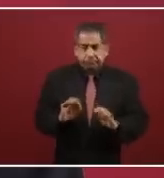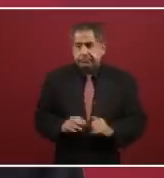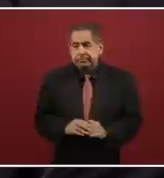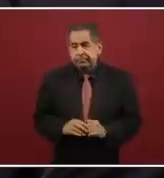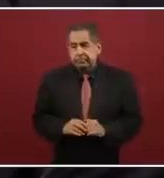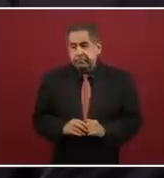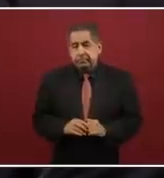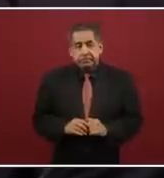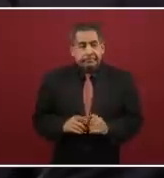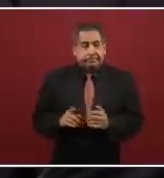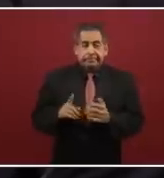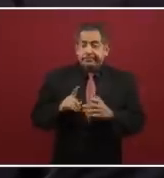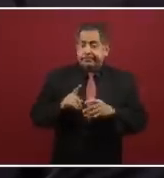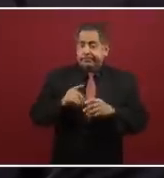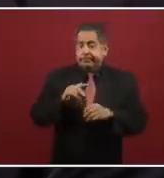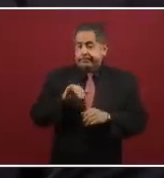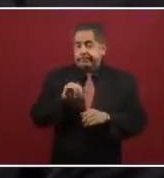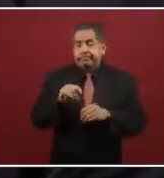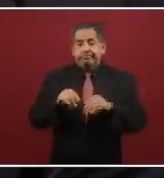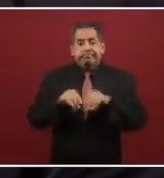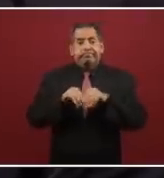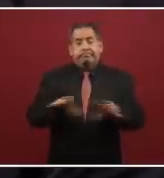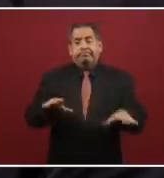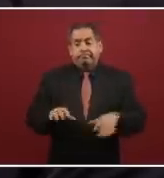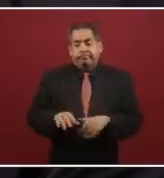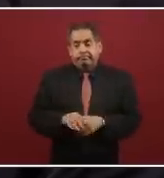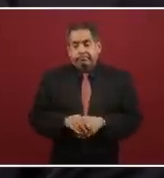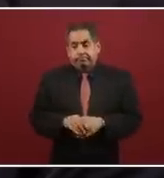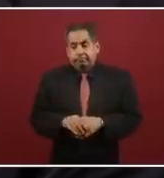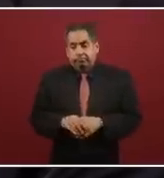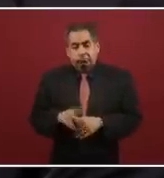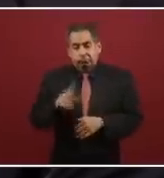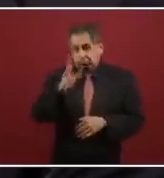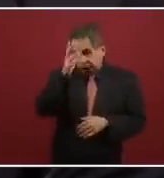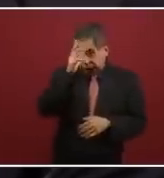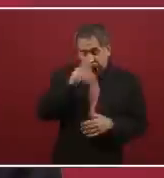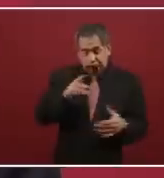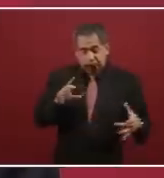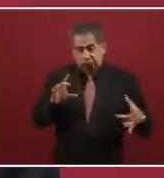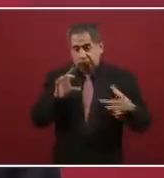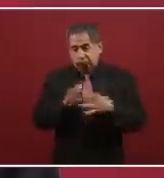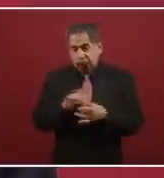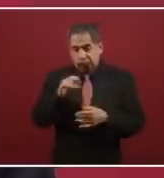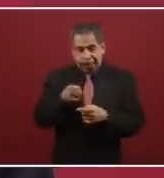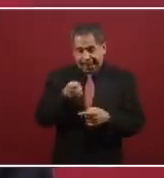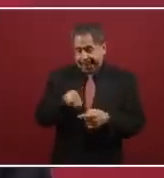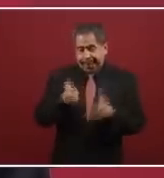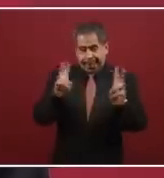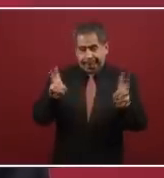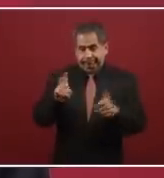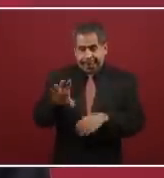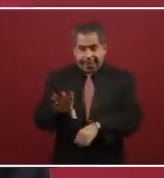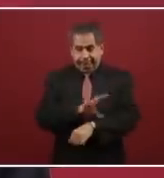pero ya cuando estaba a punto de darse a conocer de que no se iba a llegar a un acuerdo por ese tema,